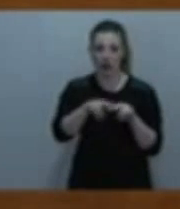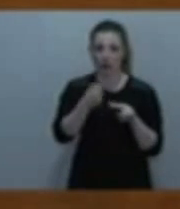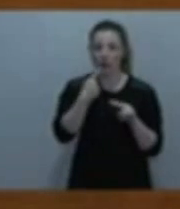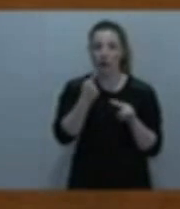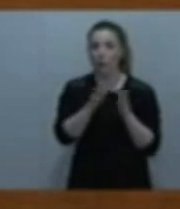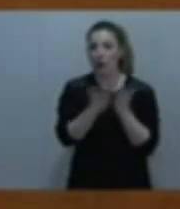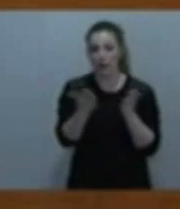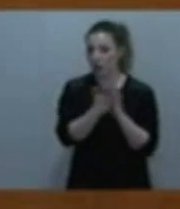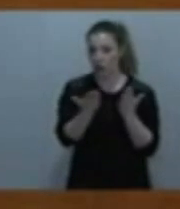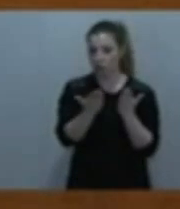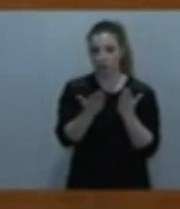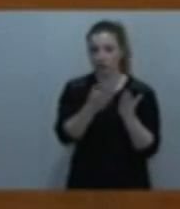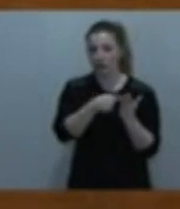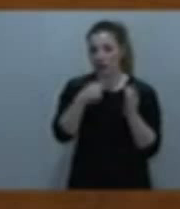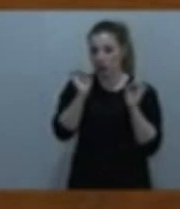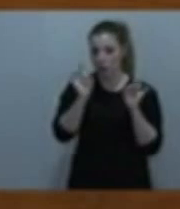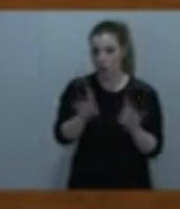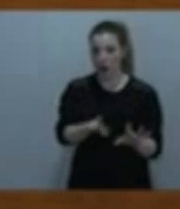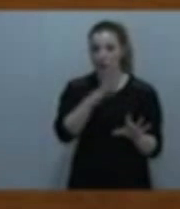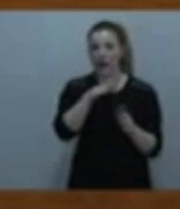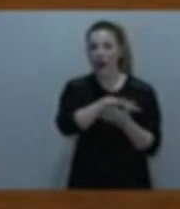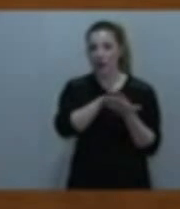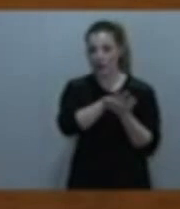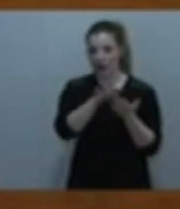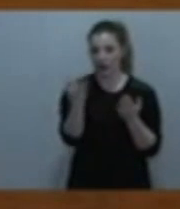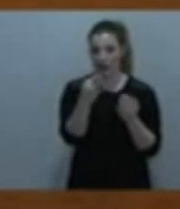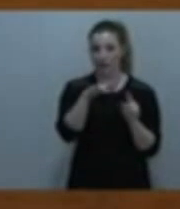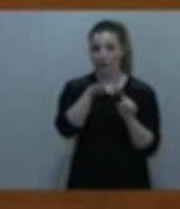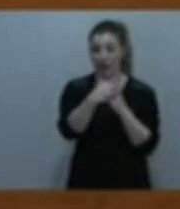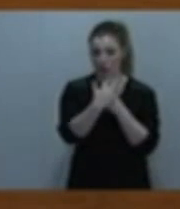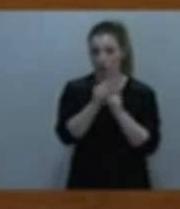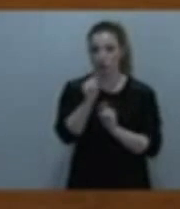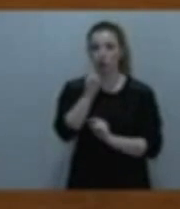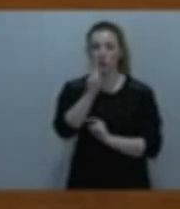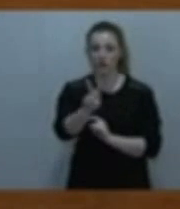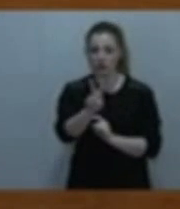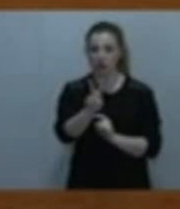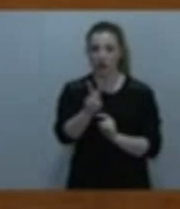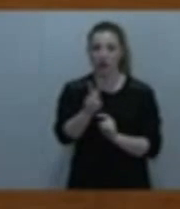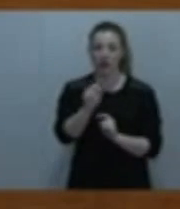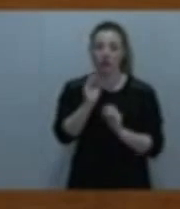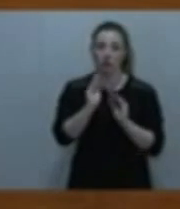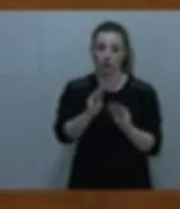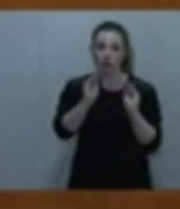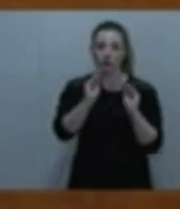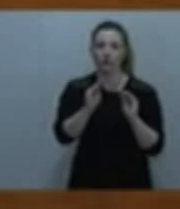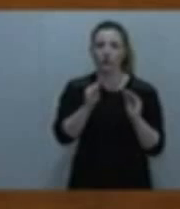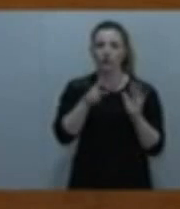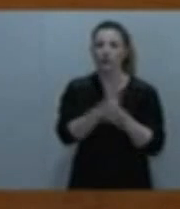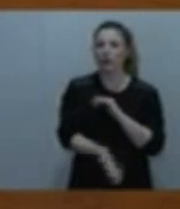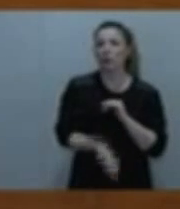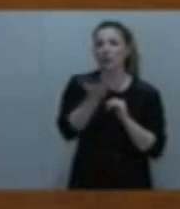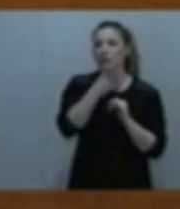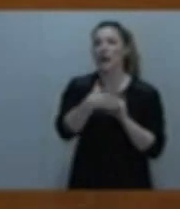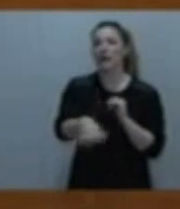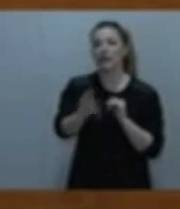nombre, para referirse a los fenómenos que, desde su punto de vista, son cruciales para comprender